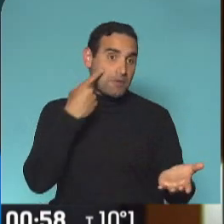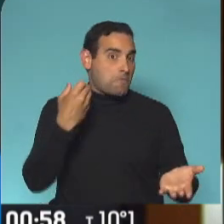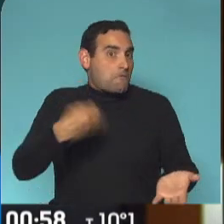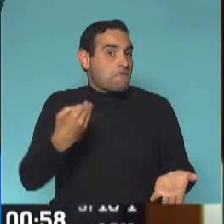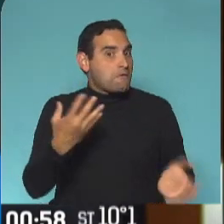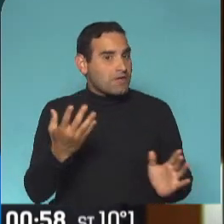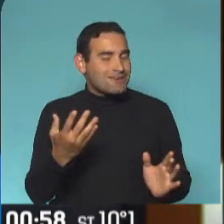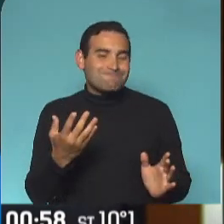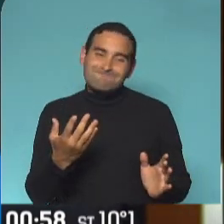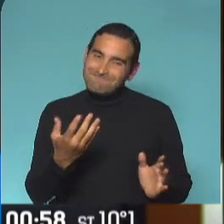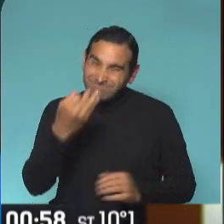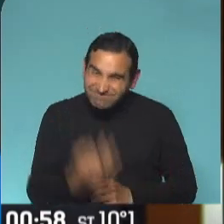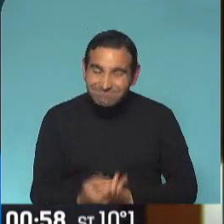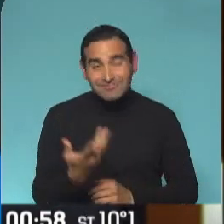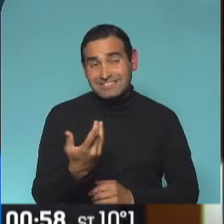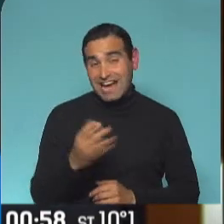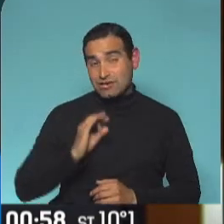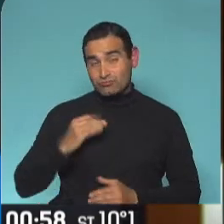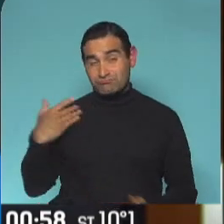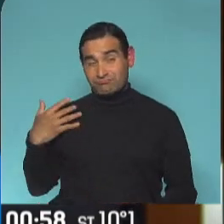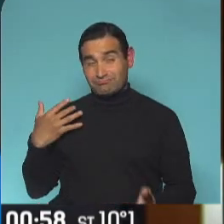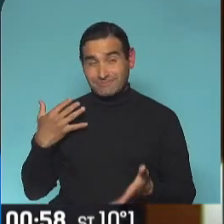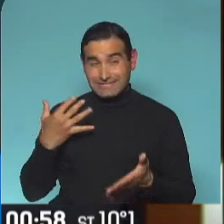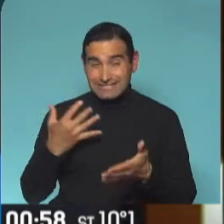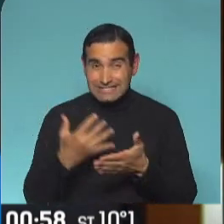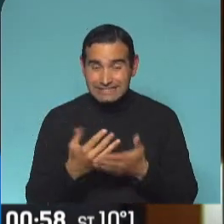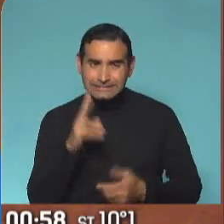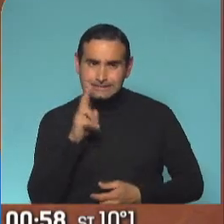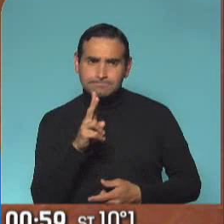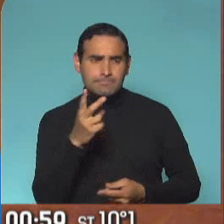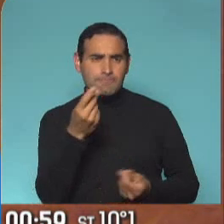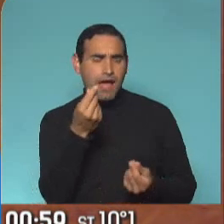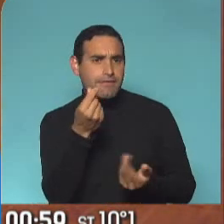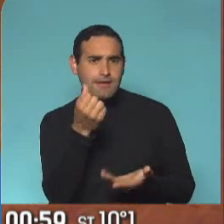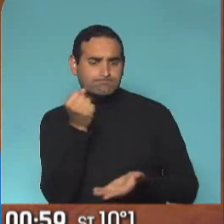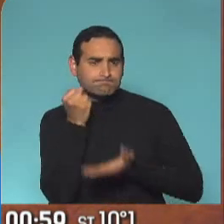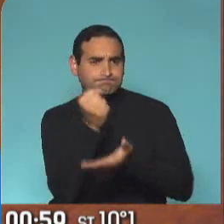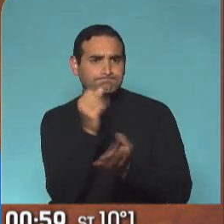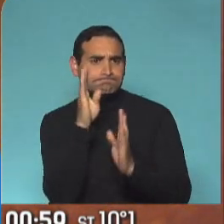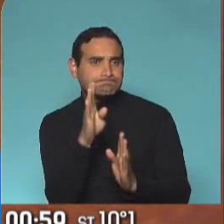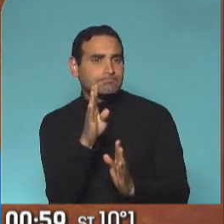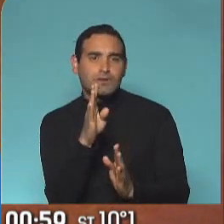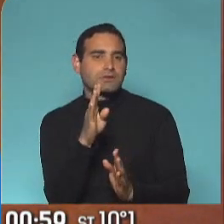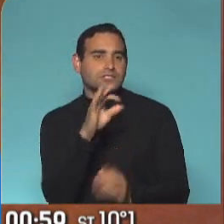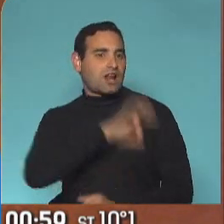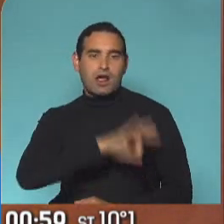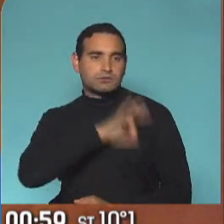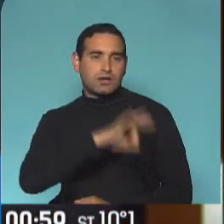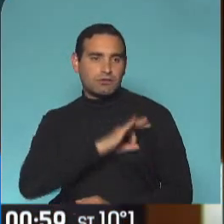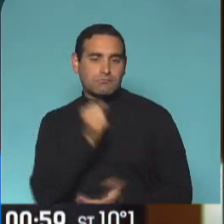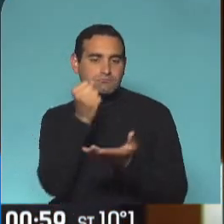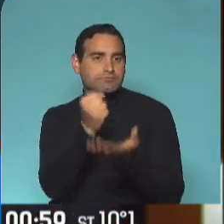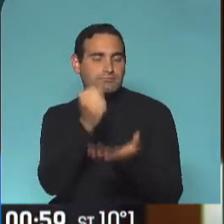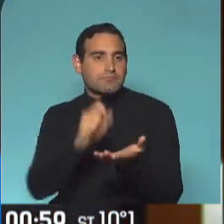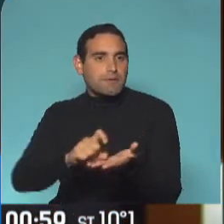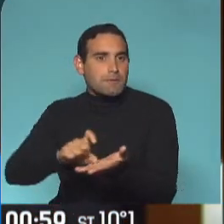está sostenido. Lo cierto es que en los últimos años, sobre todo, se concentró mucho en el financiamiento de los salarios,